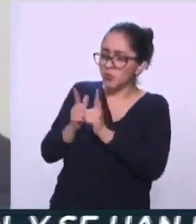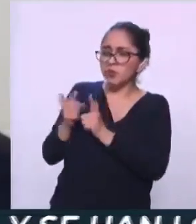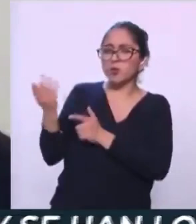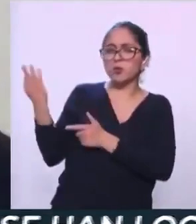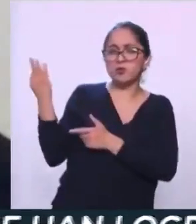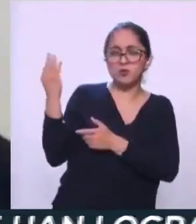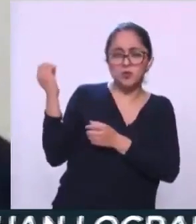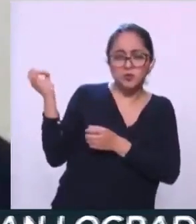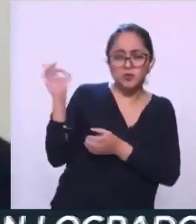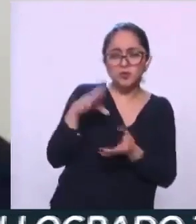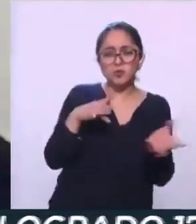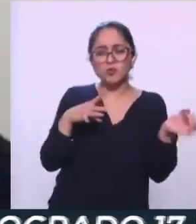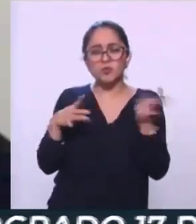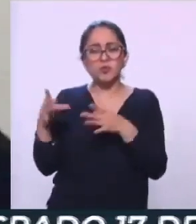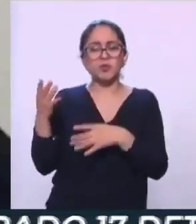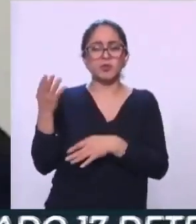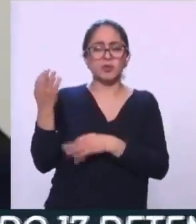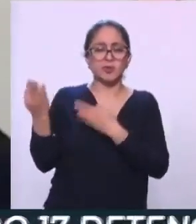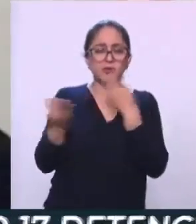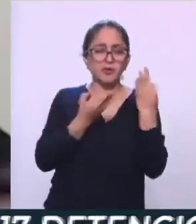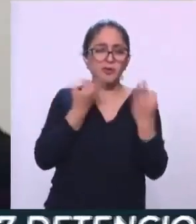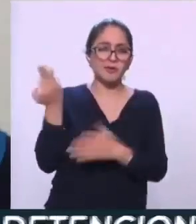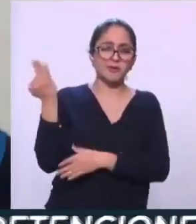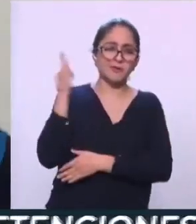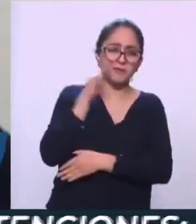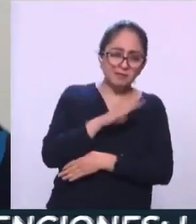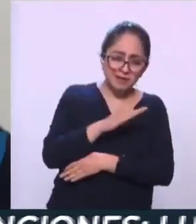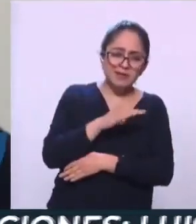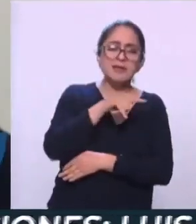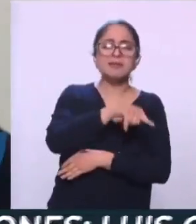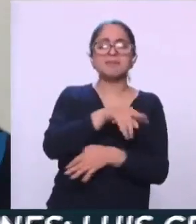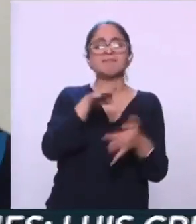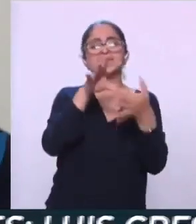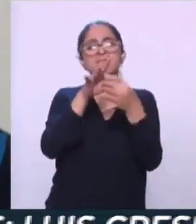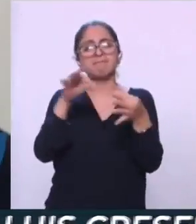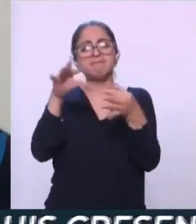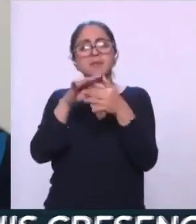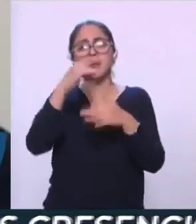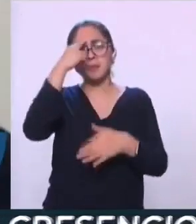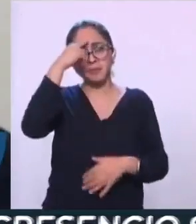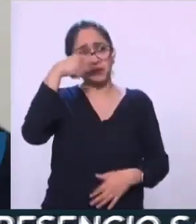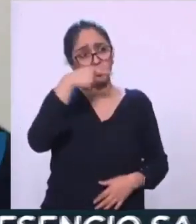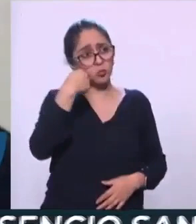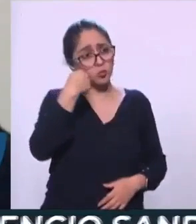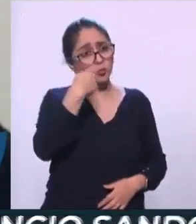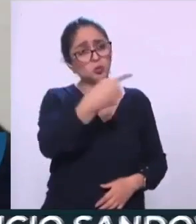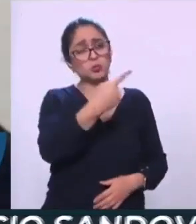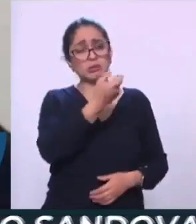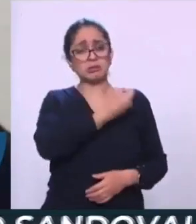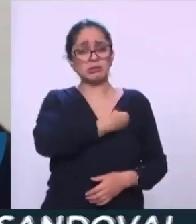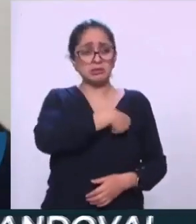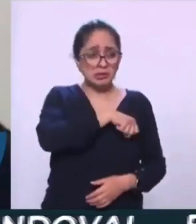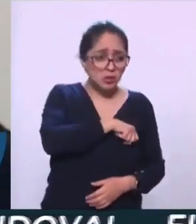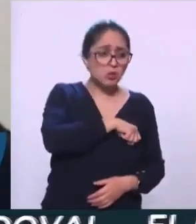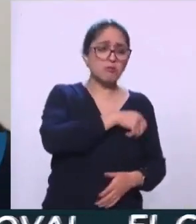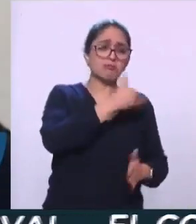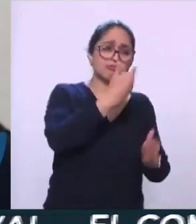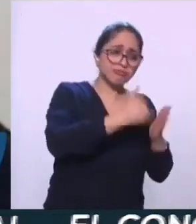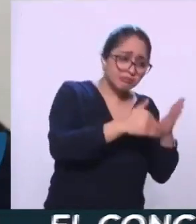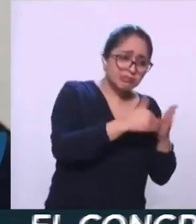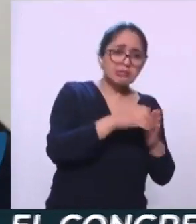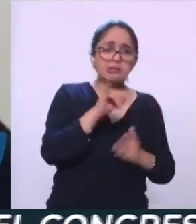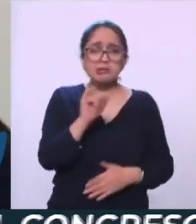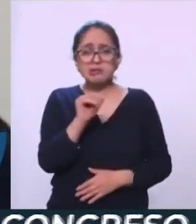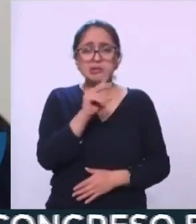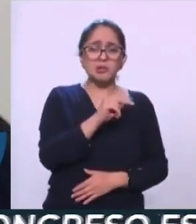intereses específicos para, digamos, señalar las carencias del sistema de salud, existan o no existan, y